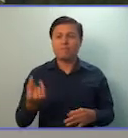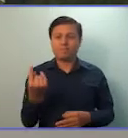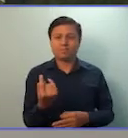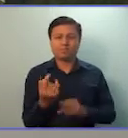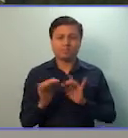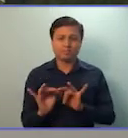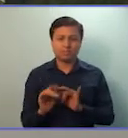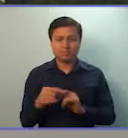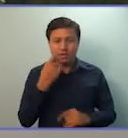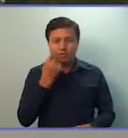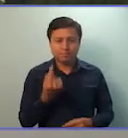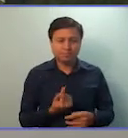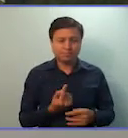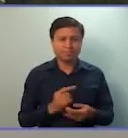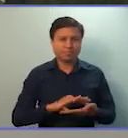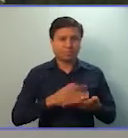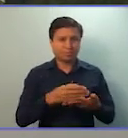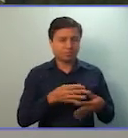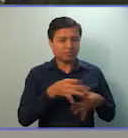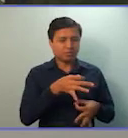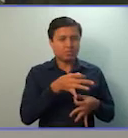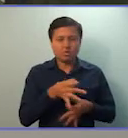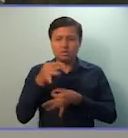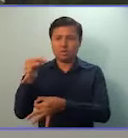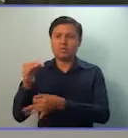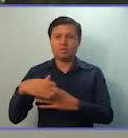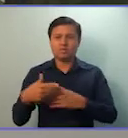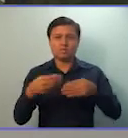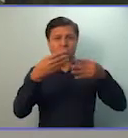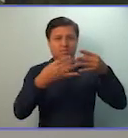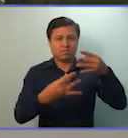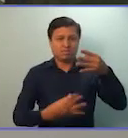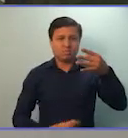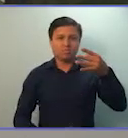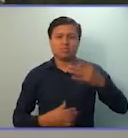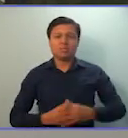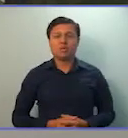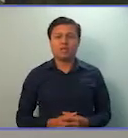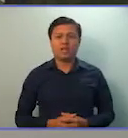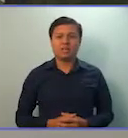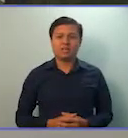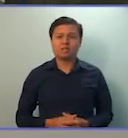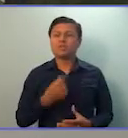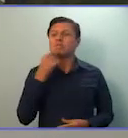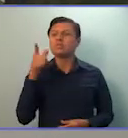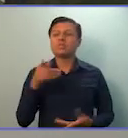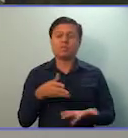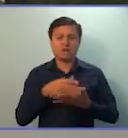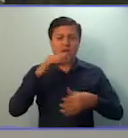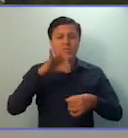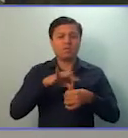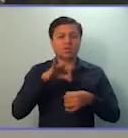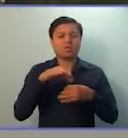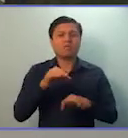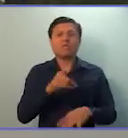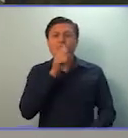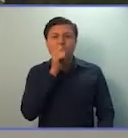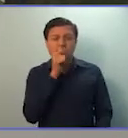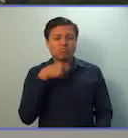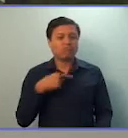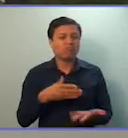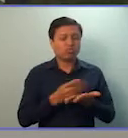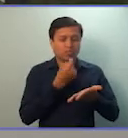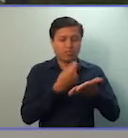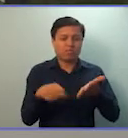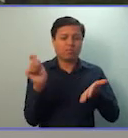lo busca este y luego hay un padrón de firma que es que luego de que tú vas a votar de manera secretas regresas y